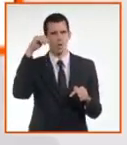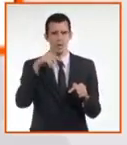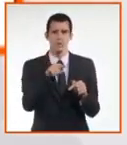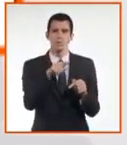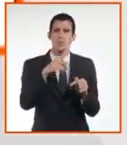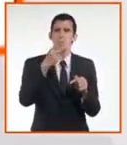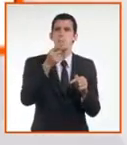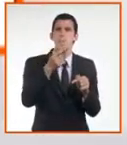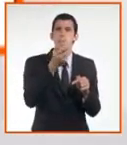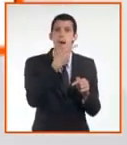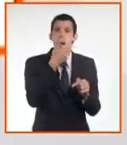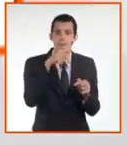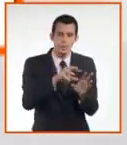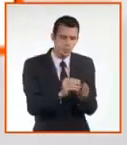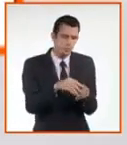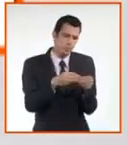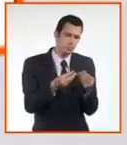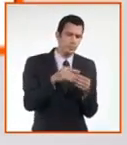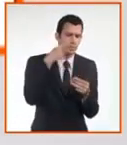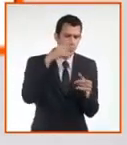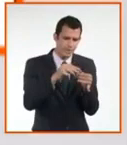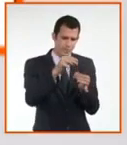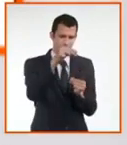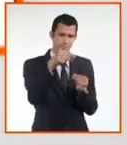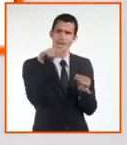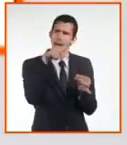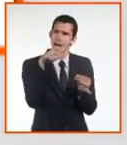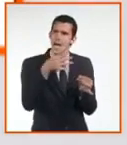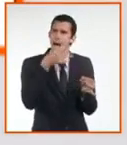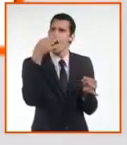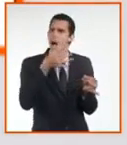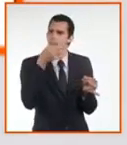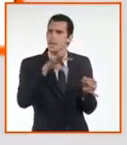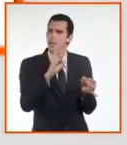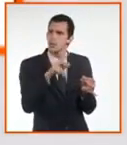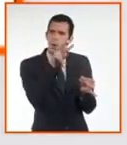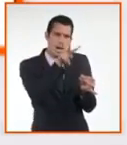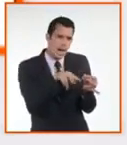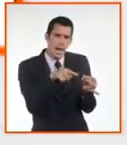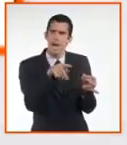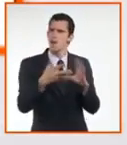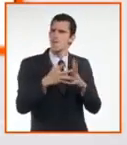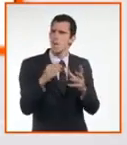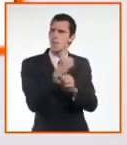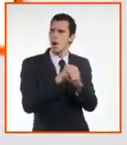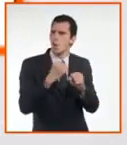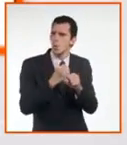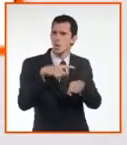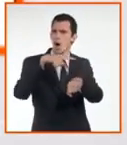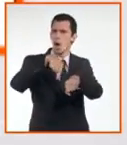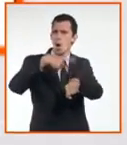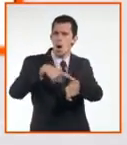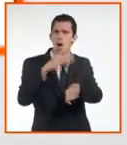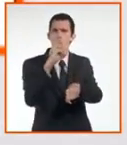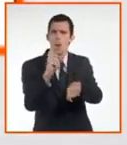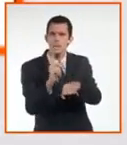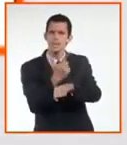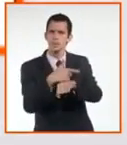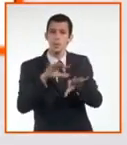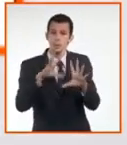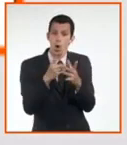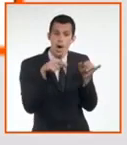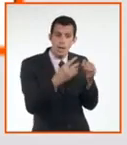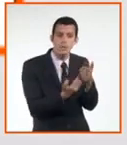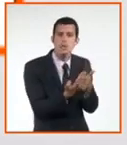conjunto el min 2 yo cuba estamos se está trabajando